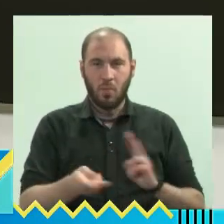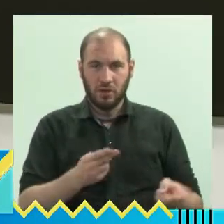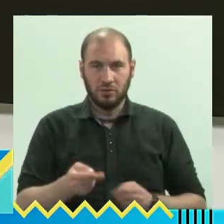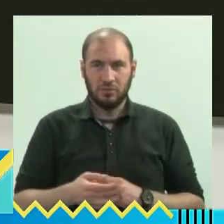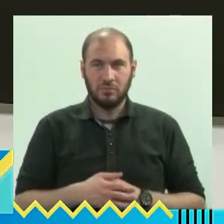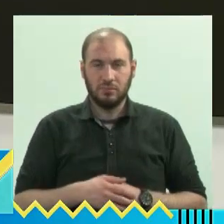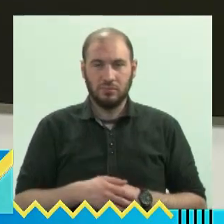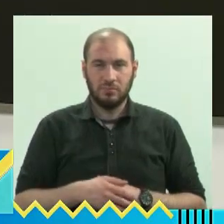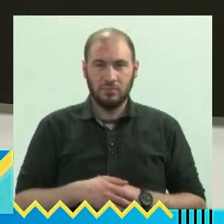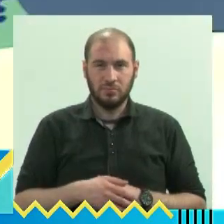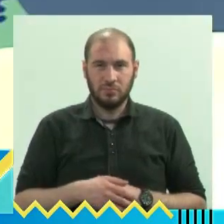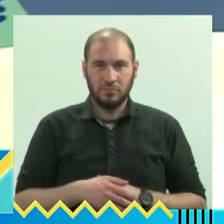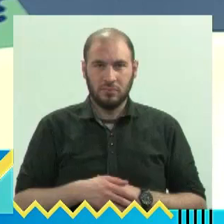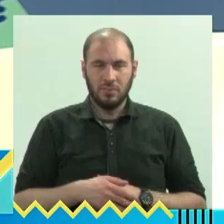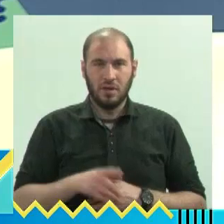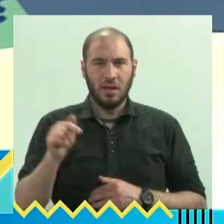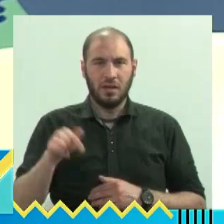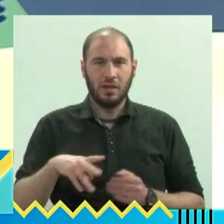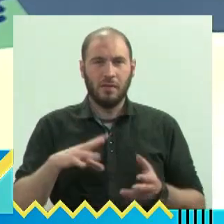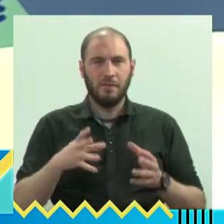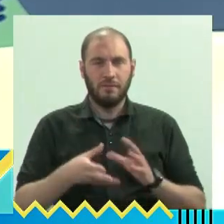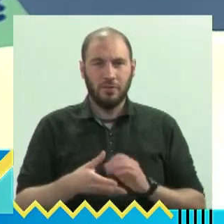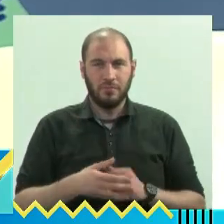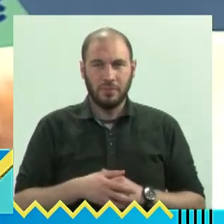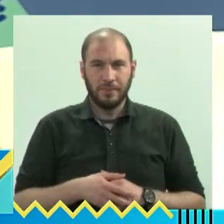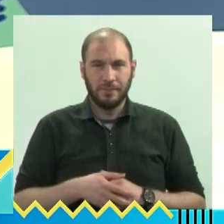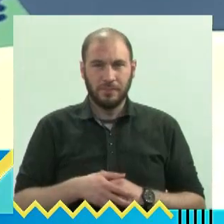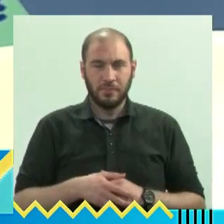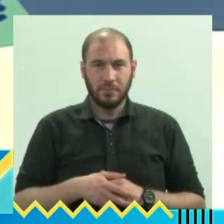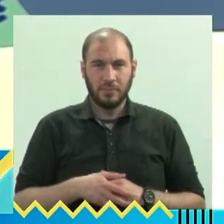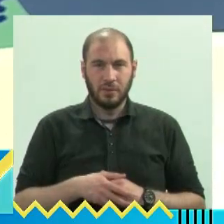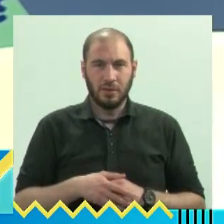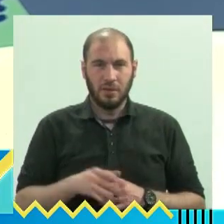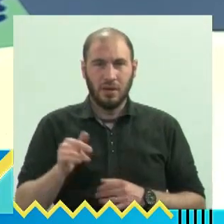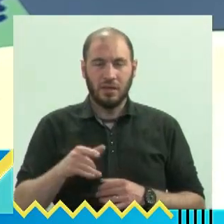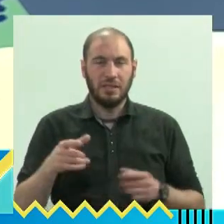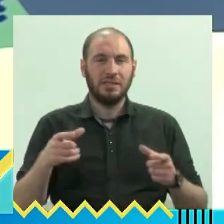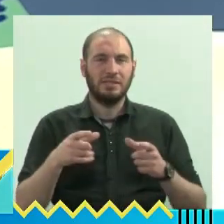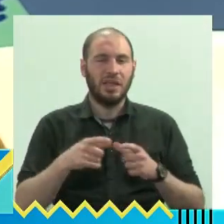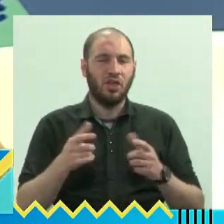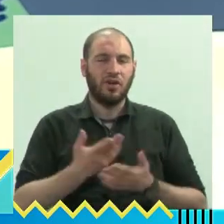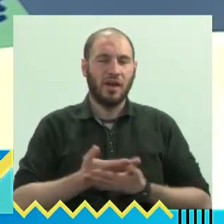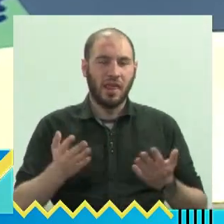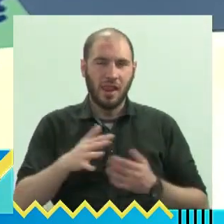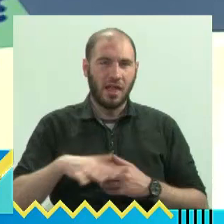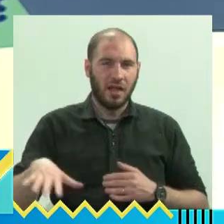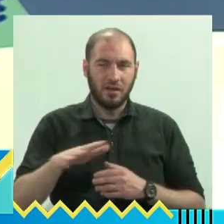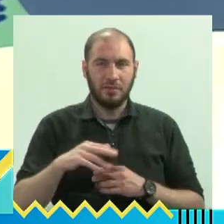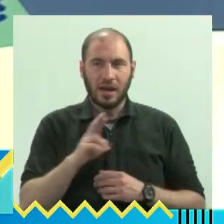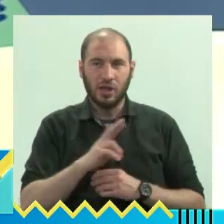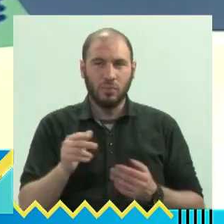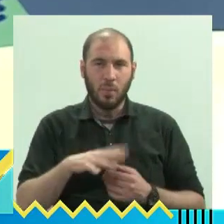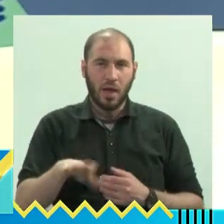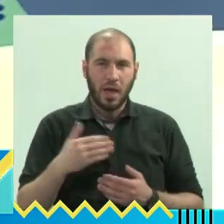Claro. Y lo que tiene este tipo sobre todo este santoral popular, la religiosidad popular, es que